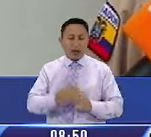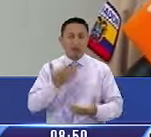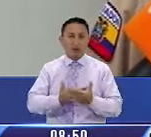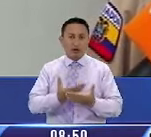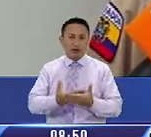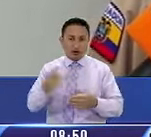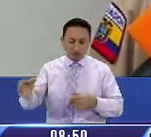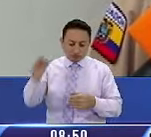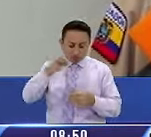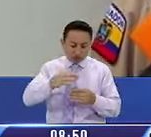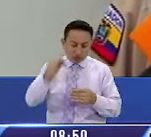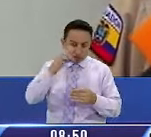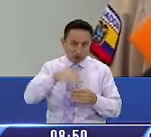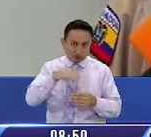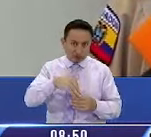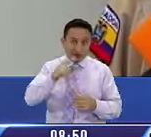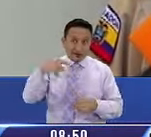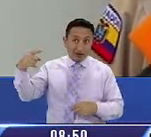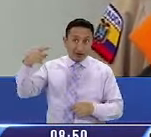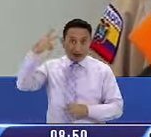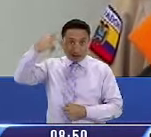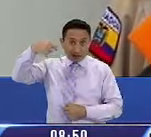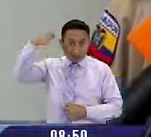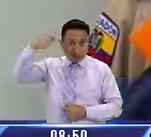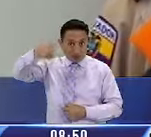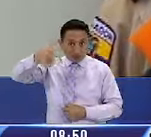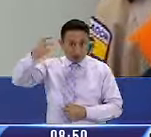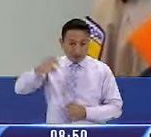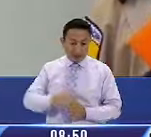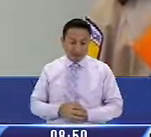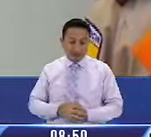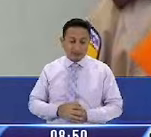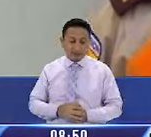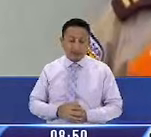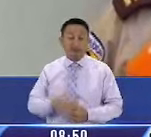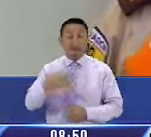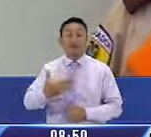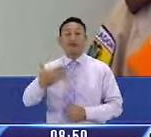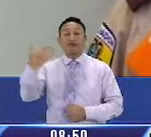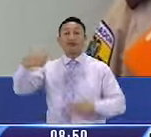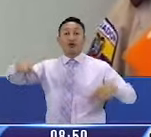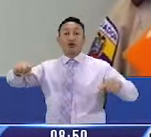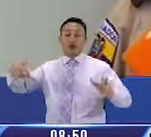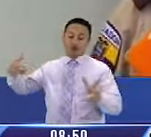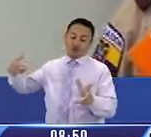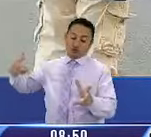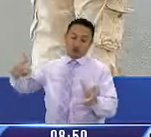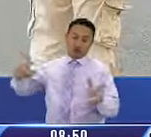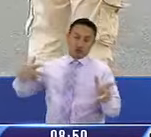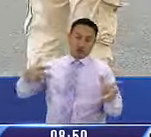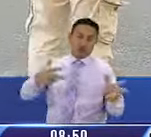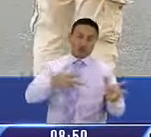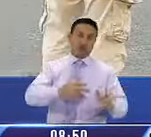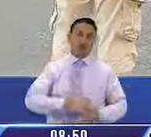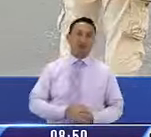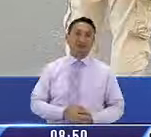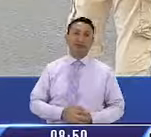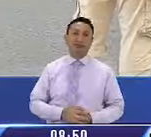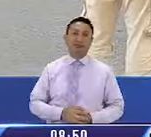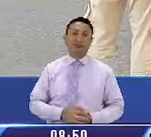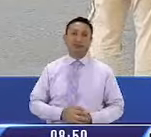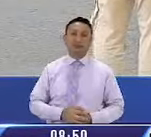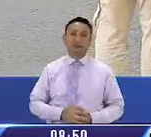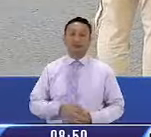evidencias, levantamiento de cámaras. Aparentemente venían de persecución en una moto con dos ocupantes. Después de identificar